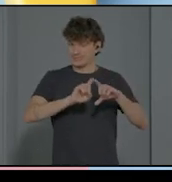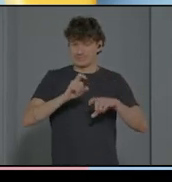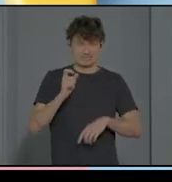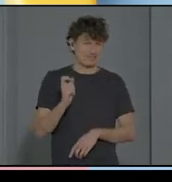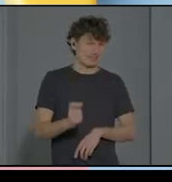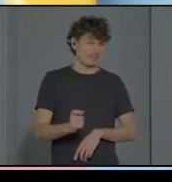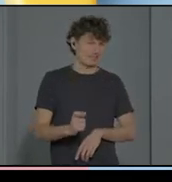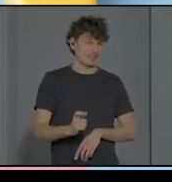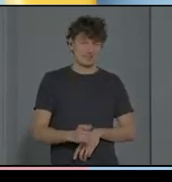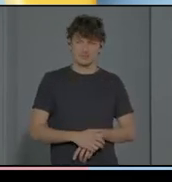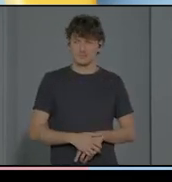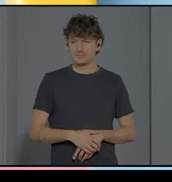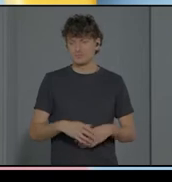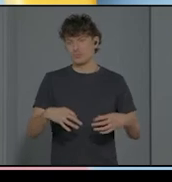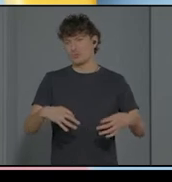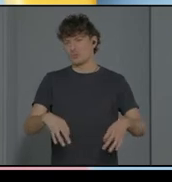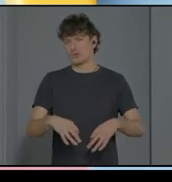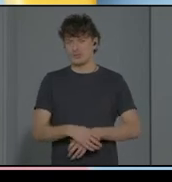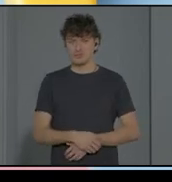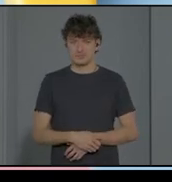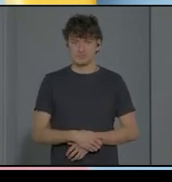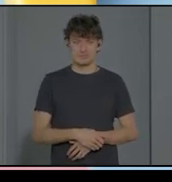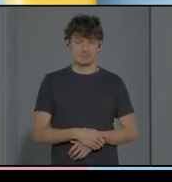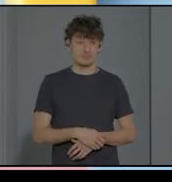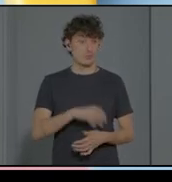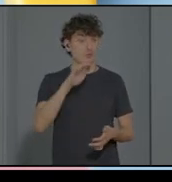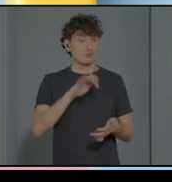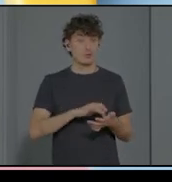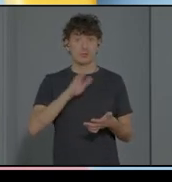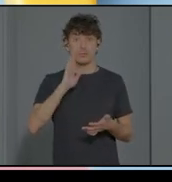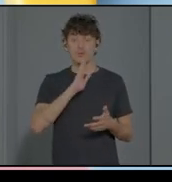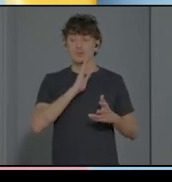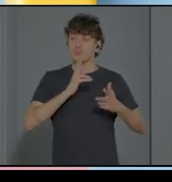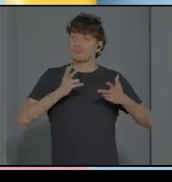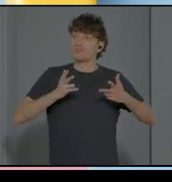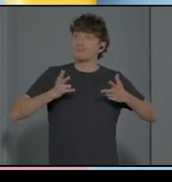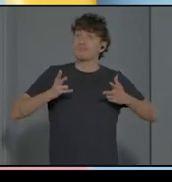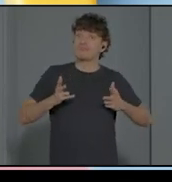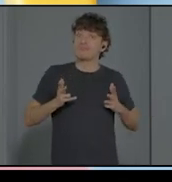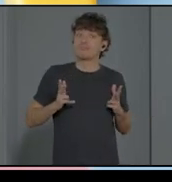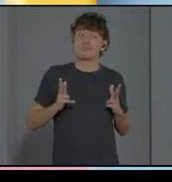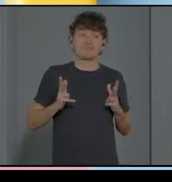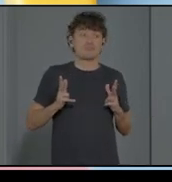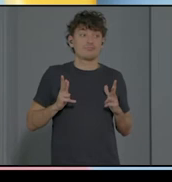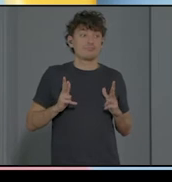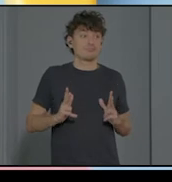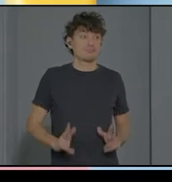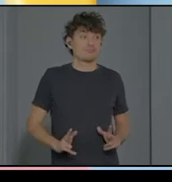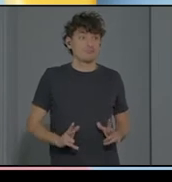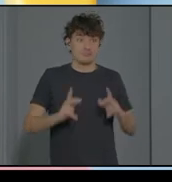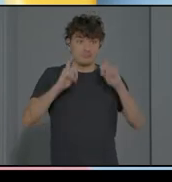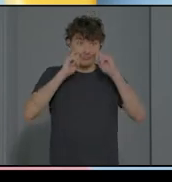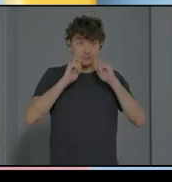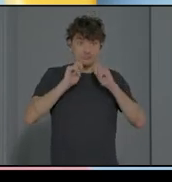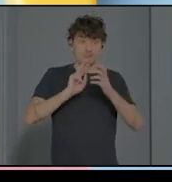Cada vez que se sienta se tranquiliza y cada vez que se levanta empieza a llorar. Podría ser como un video hecho